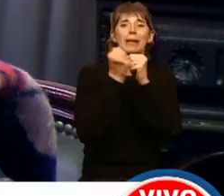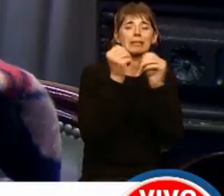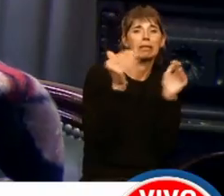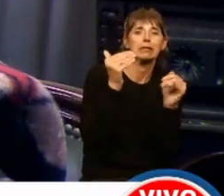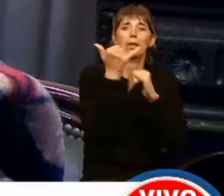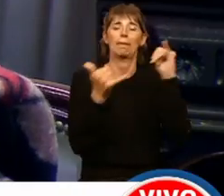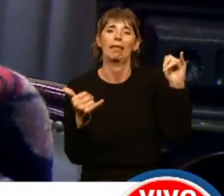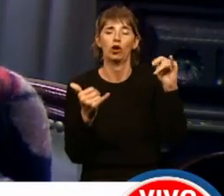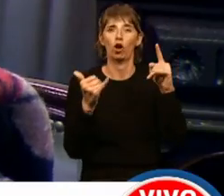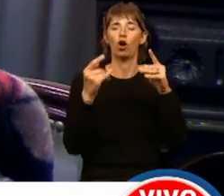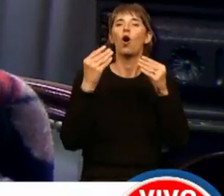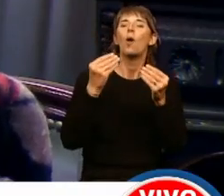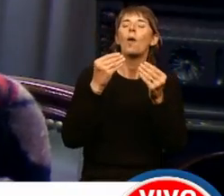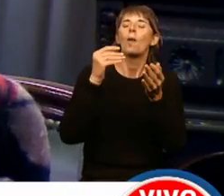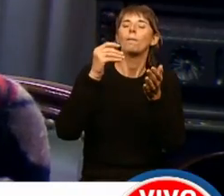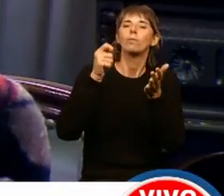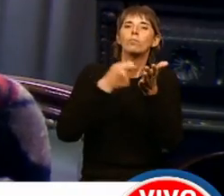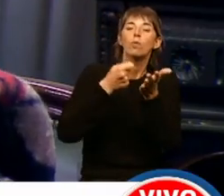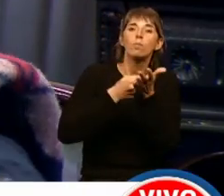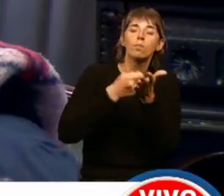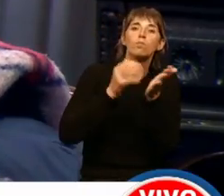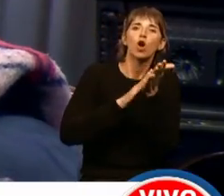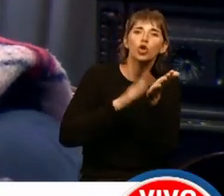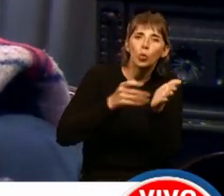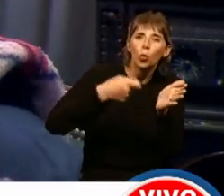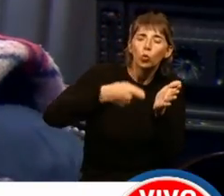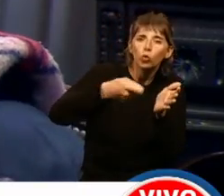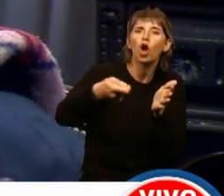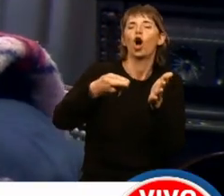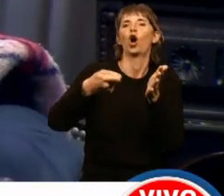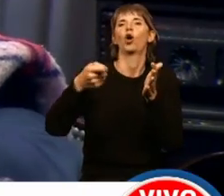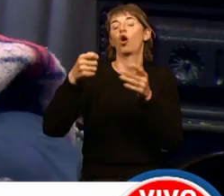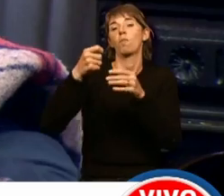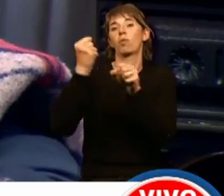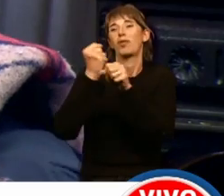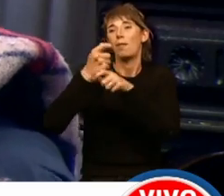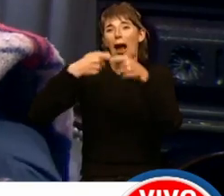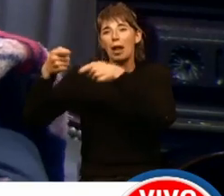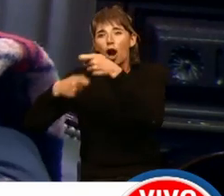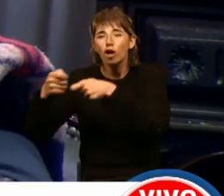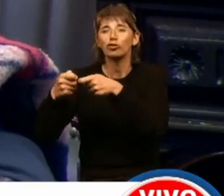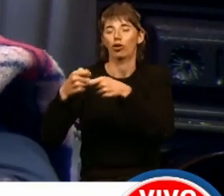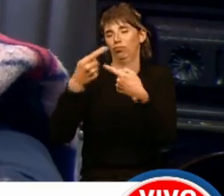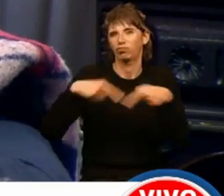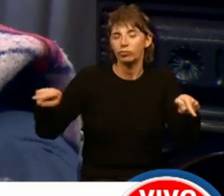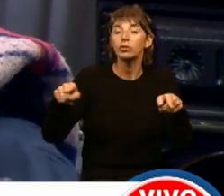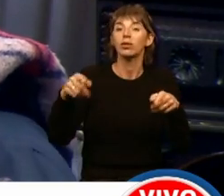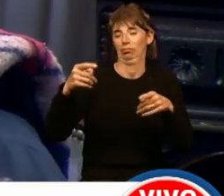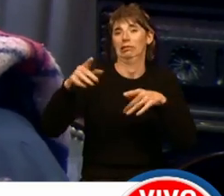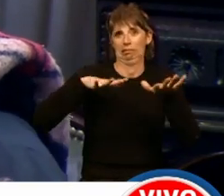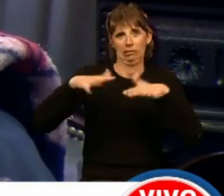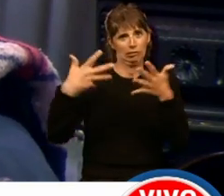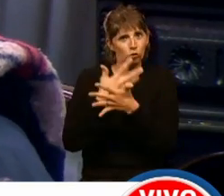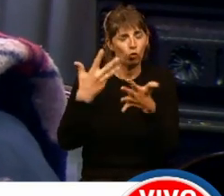monotributistas lo que son independientes entonces necesitamos que en el congreso de la nación dicten leyes que